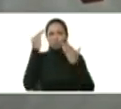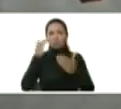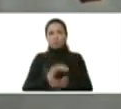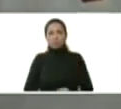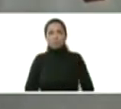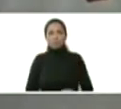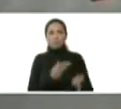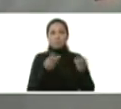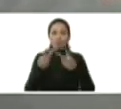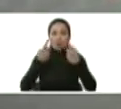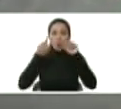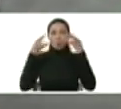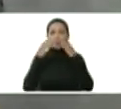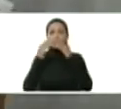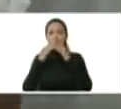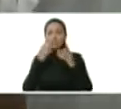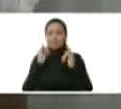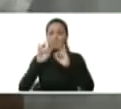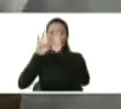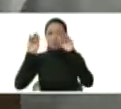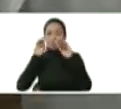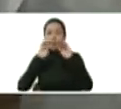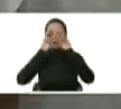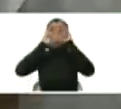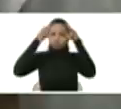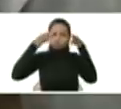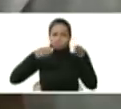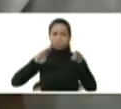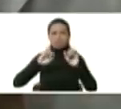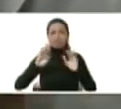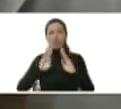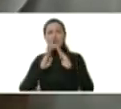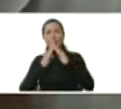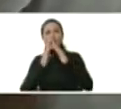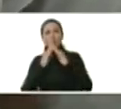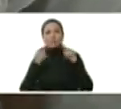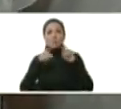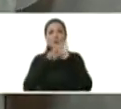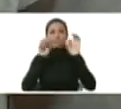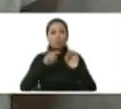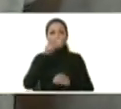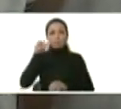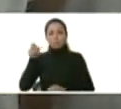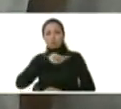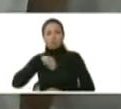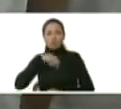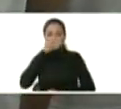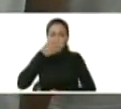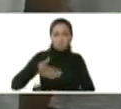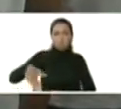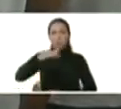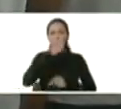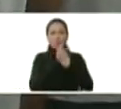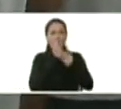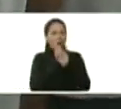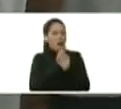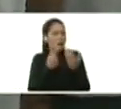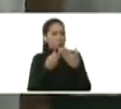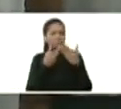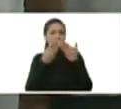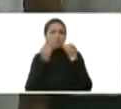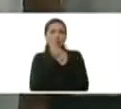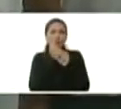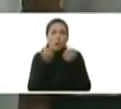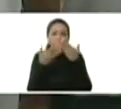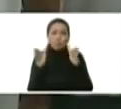hogar, otro hogar que es el modelo de la gran misión Vivienda Venezuela. Gente de nuestro pueblo, trabajadores, obreros, empleados